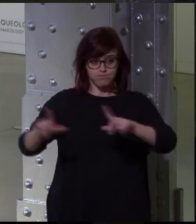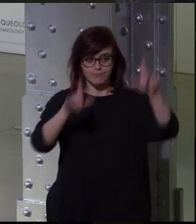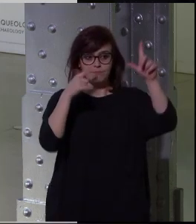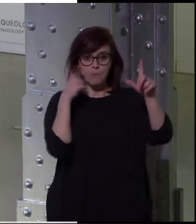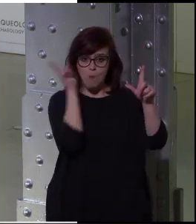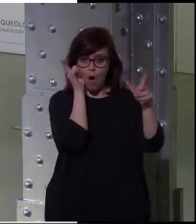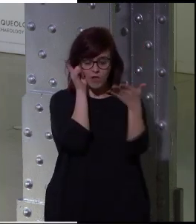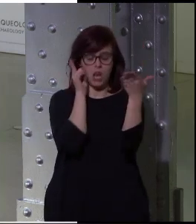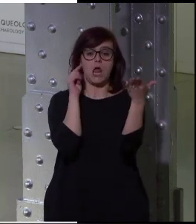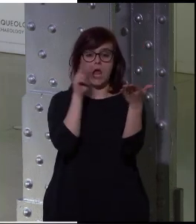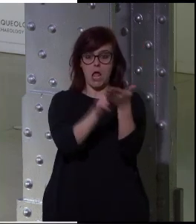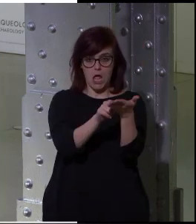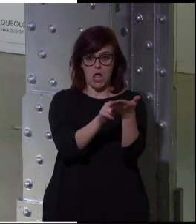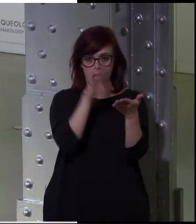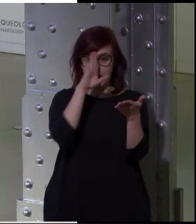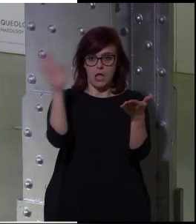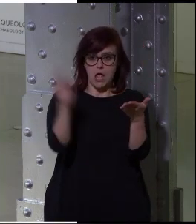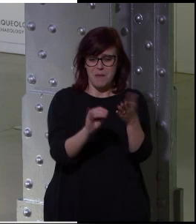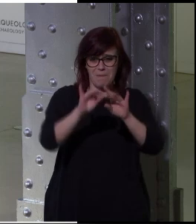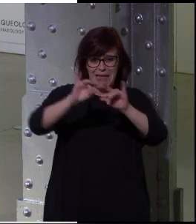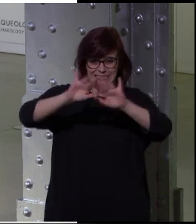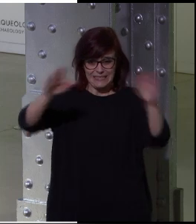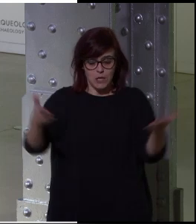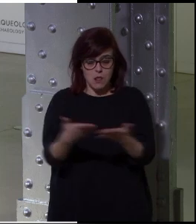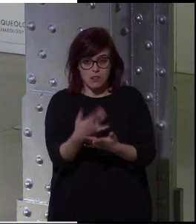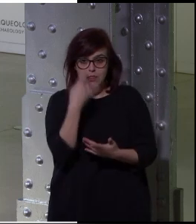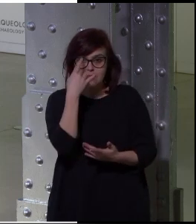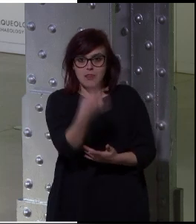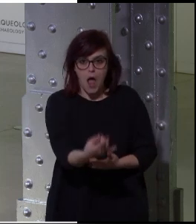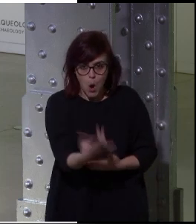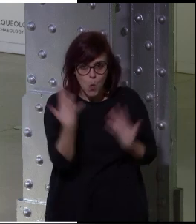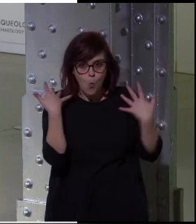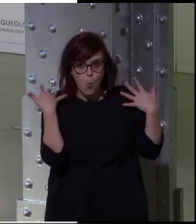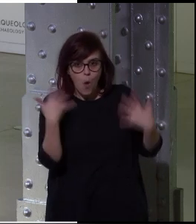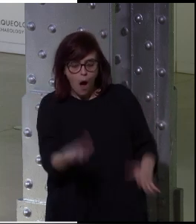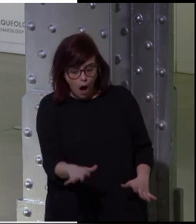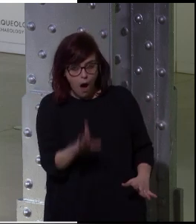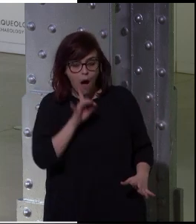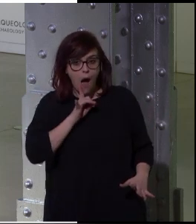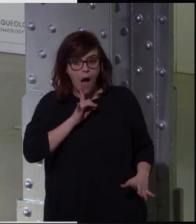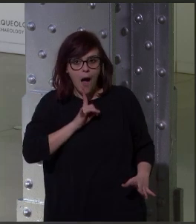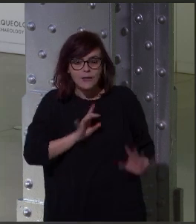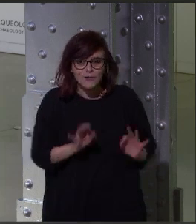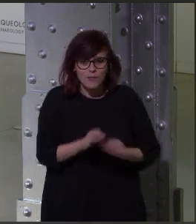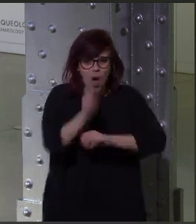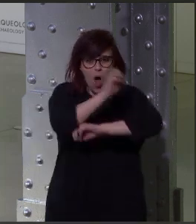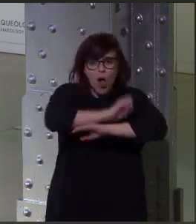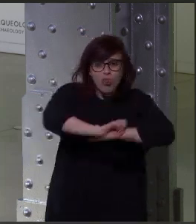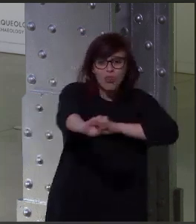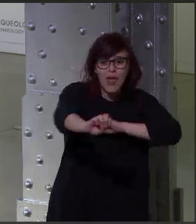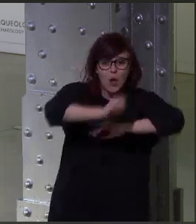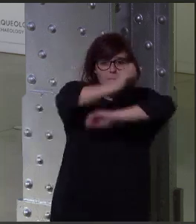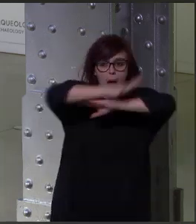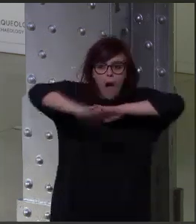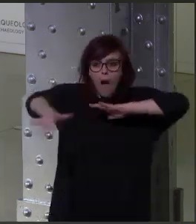mi teléfono, ¿no? Y es una vista del planeta que me entusiasma, ¿no? Y dije, wow, aquí todo océano, todo